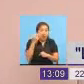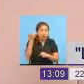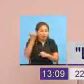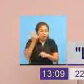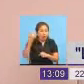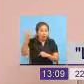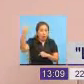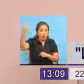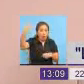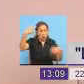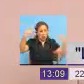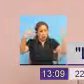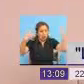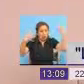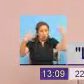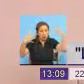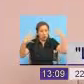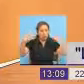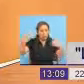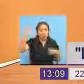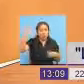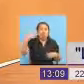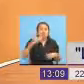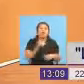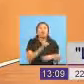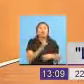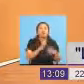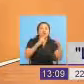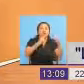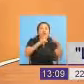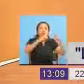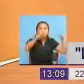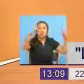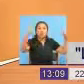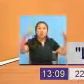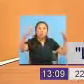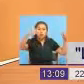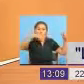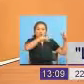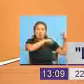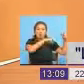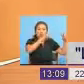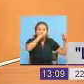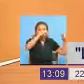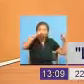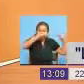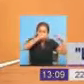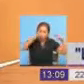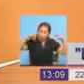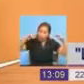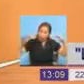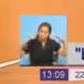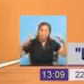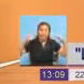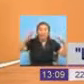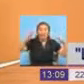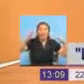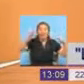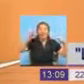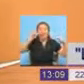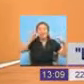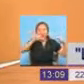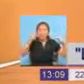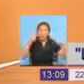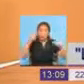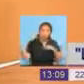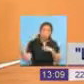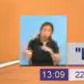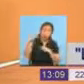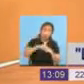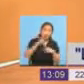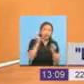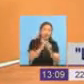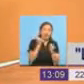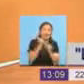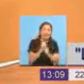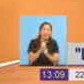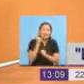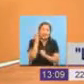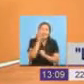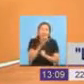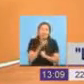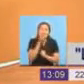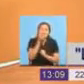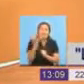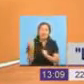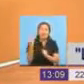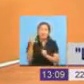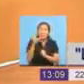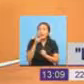muy bonitas en los arcos del puente de lavalle de noche cuando nosotros veníamos a trabajar era una iluminación